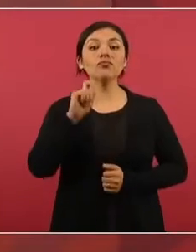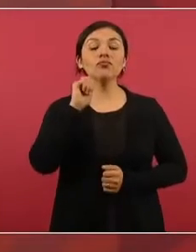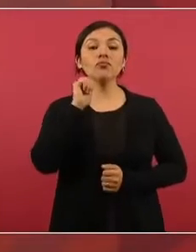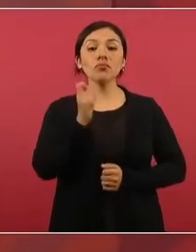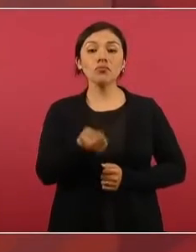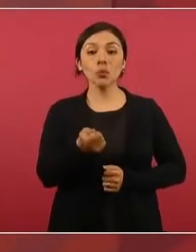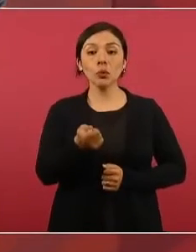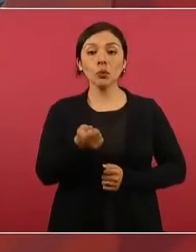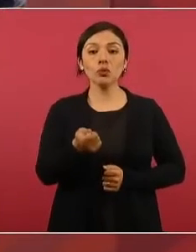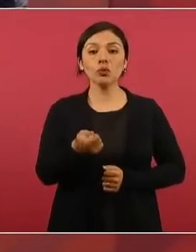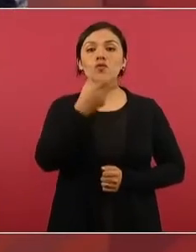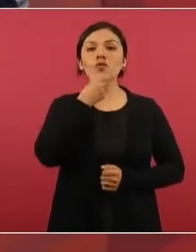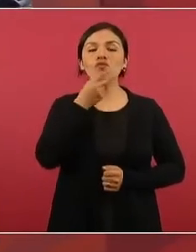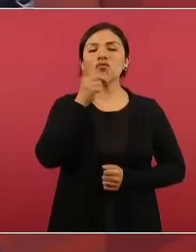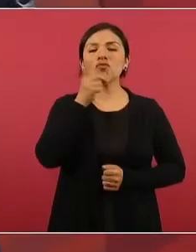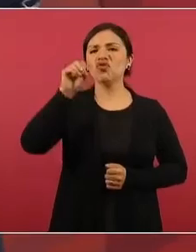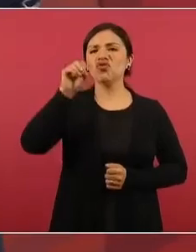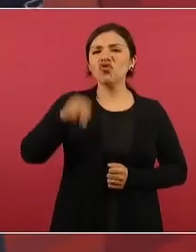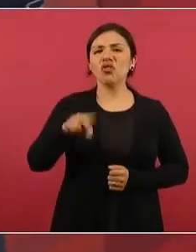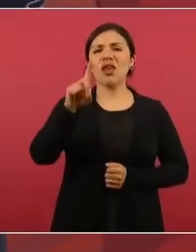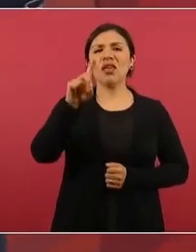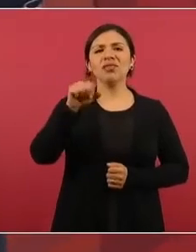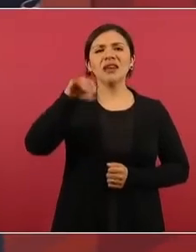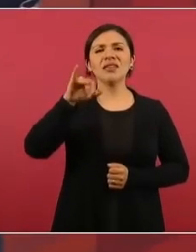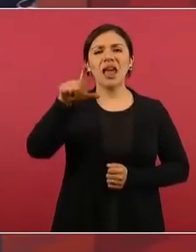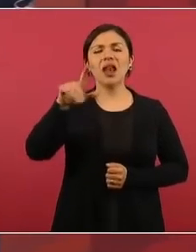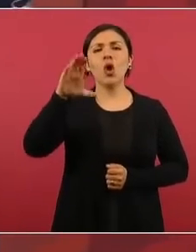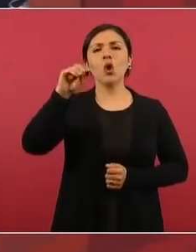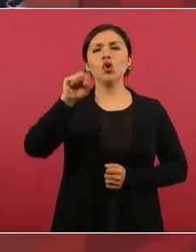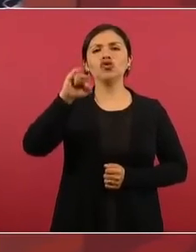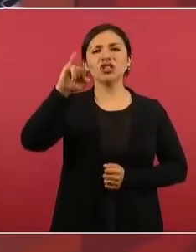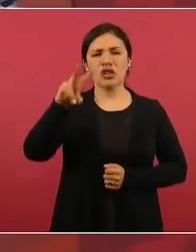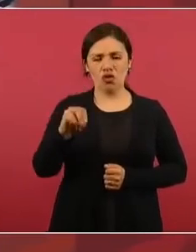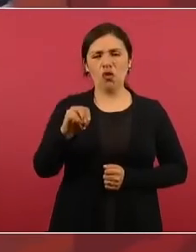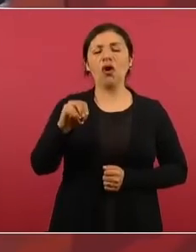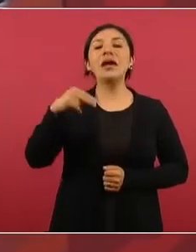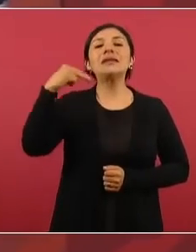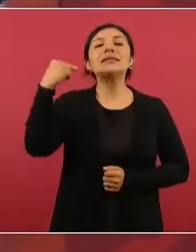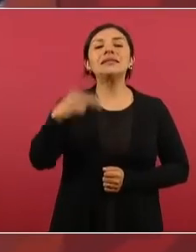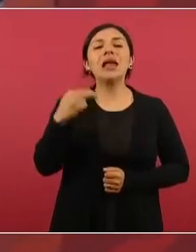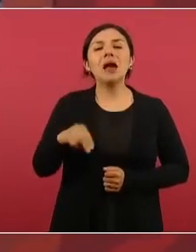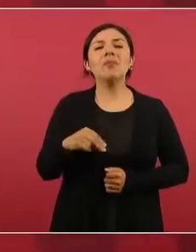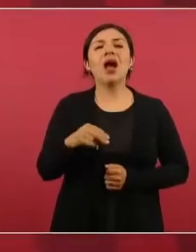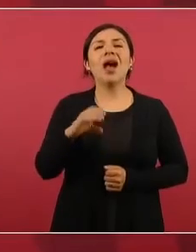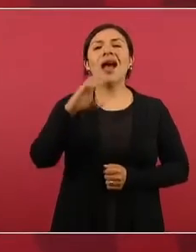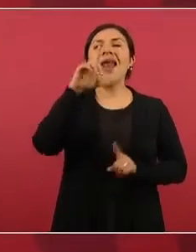de don Daniel Cosío Villegas que se llama La crisis de México,